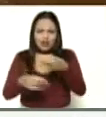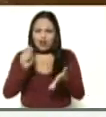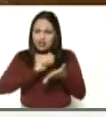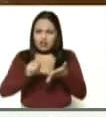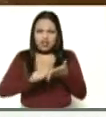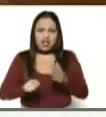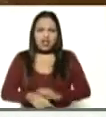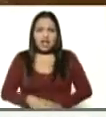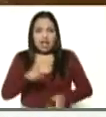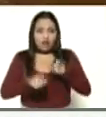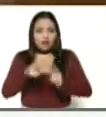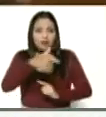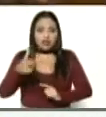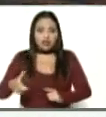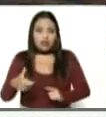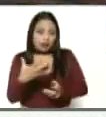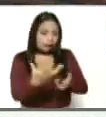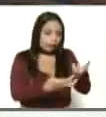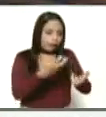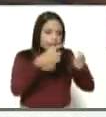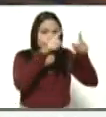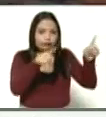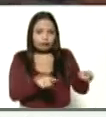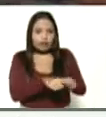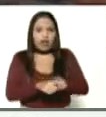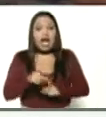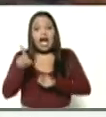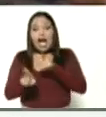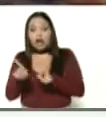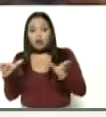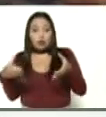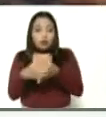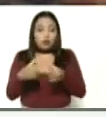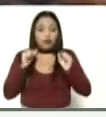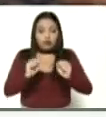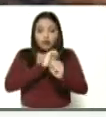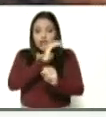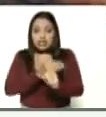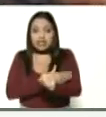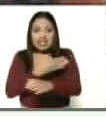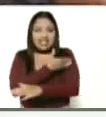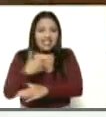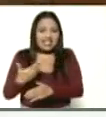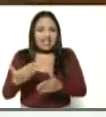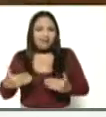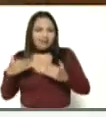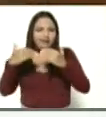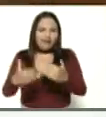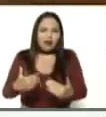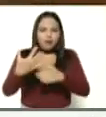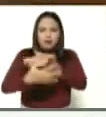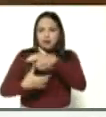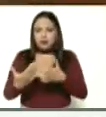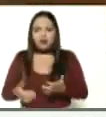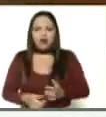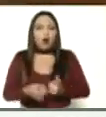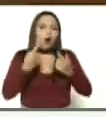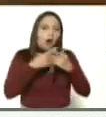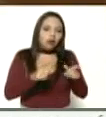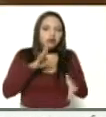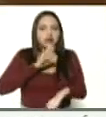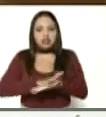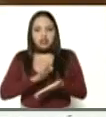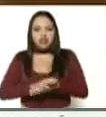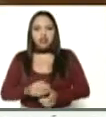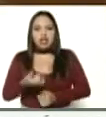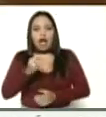hubo gente que quemó los retratos, había sectores más radicales que querían pujar más allá, otros más conservadores, estaban los